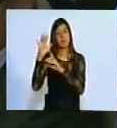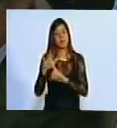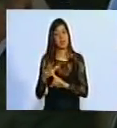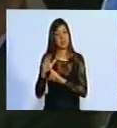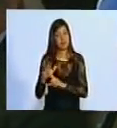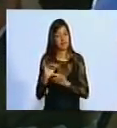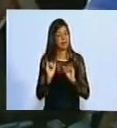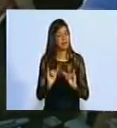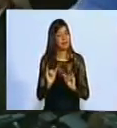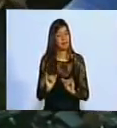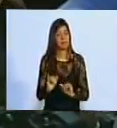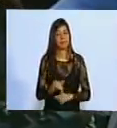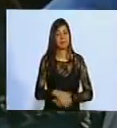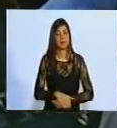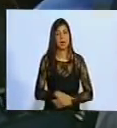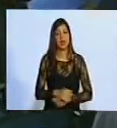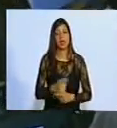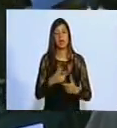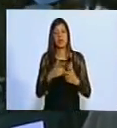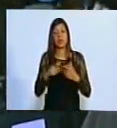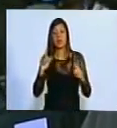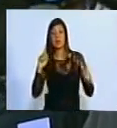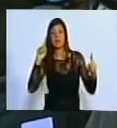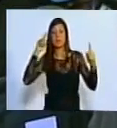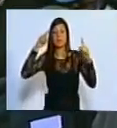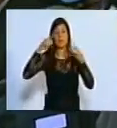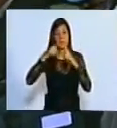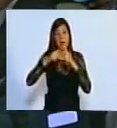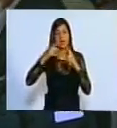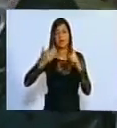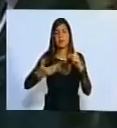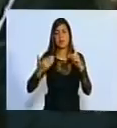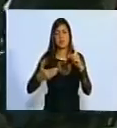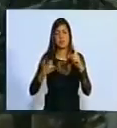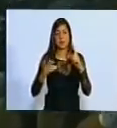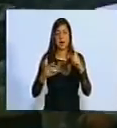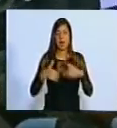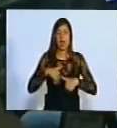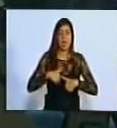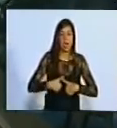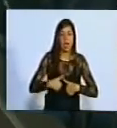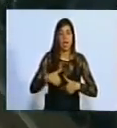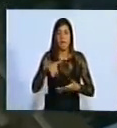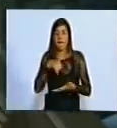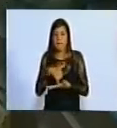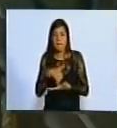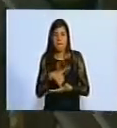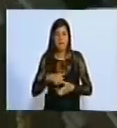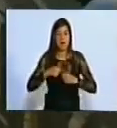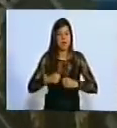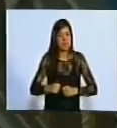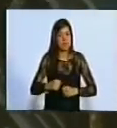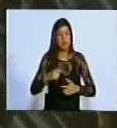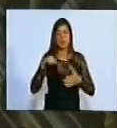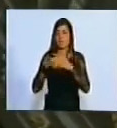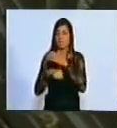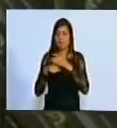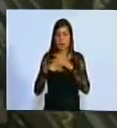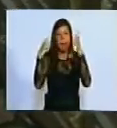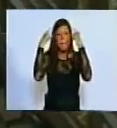permanecía. De allí el reto supremo de no desfallecer en la empresa de descolonizar nuestra